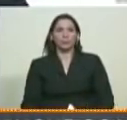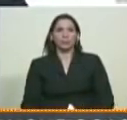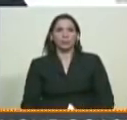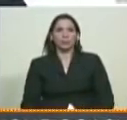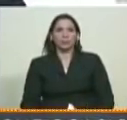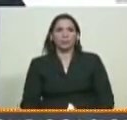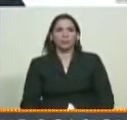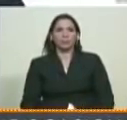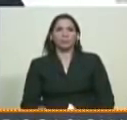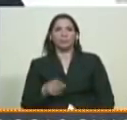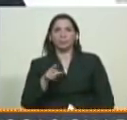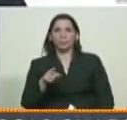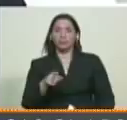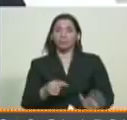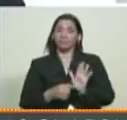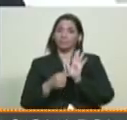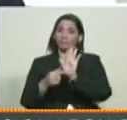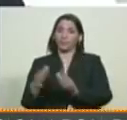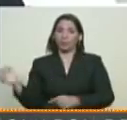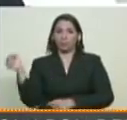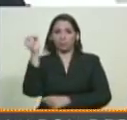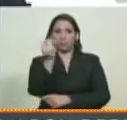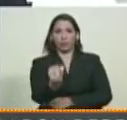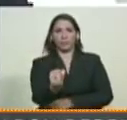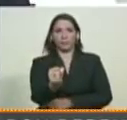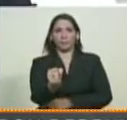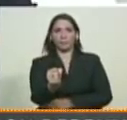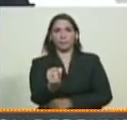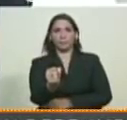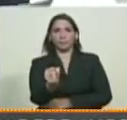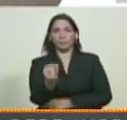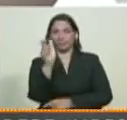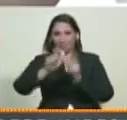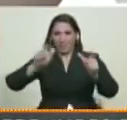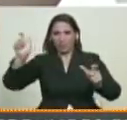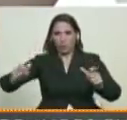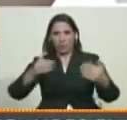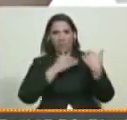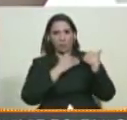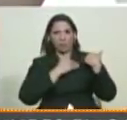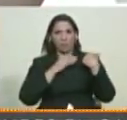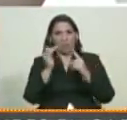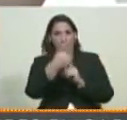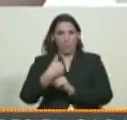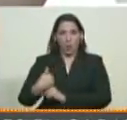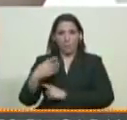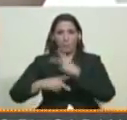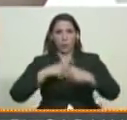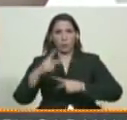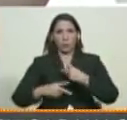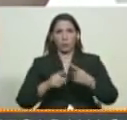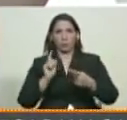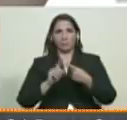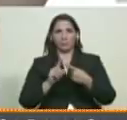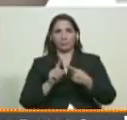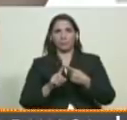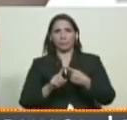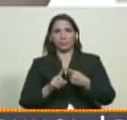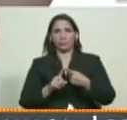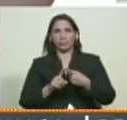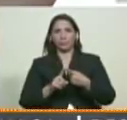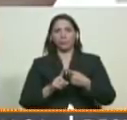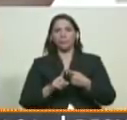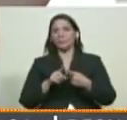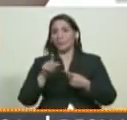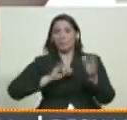por los cuales han sido presentados los ciudadanos anteriormente mencionados en la cifra dicha son reventa, especulación,